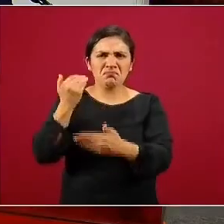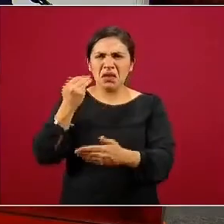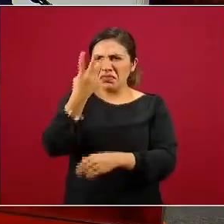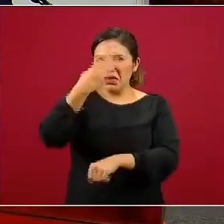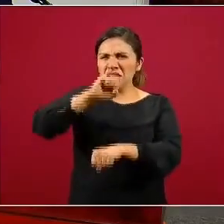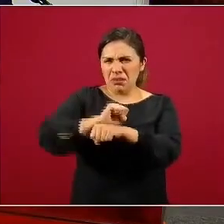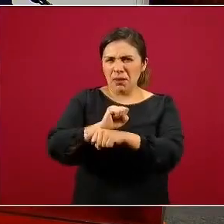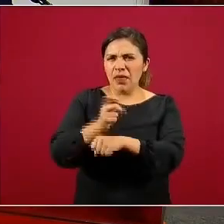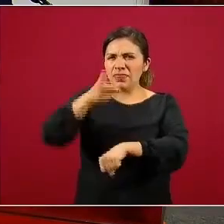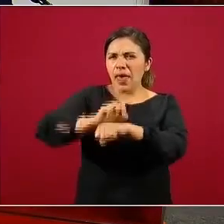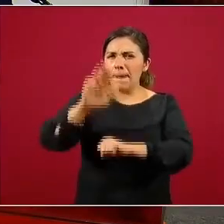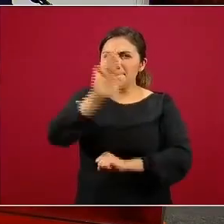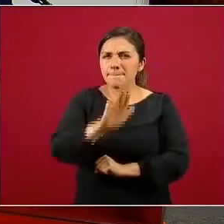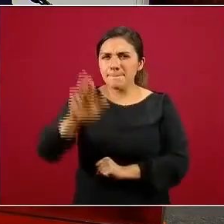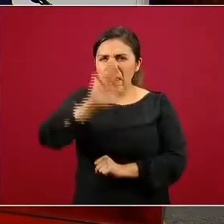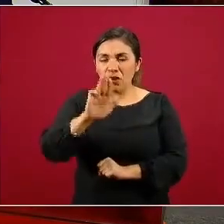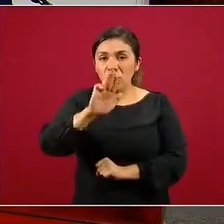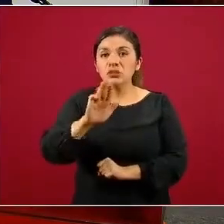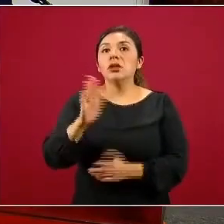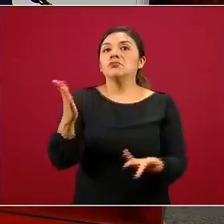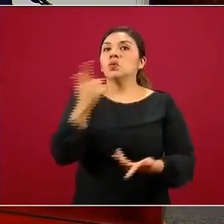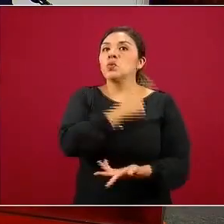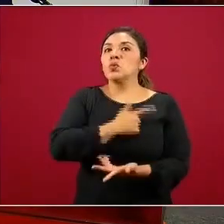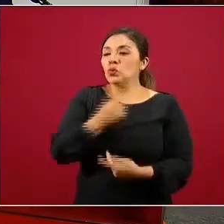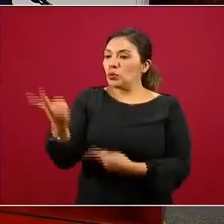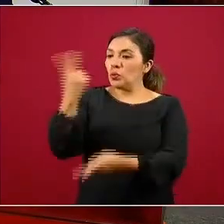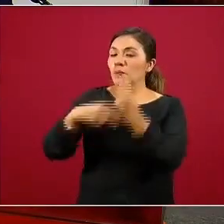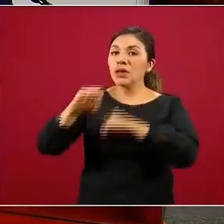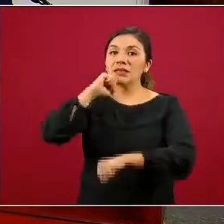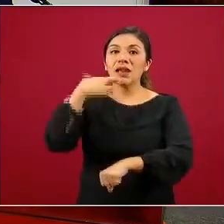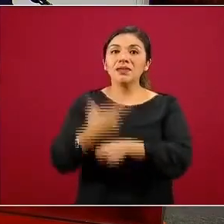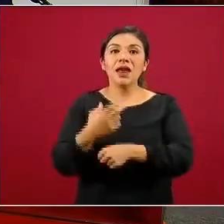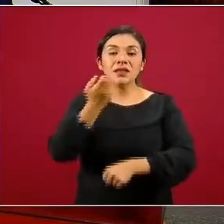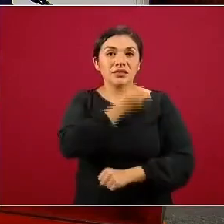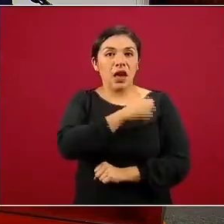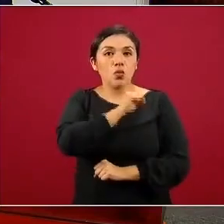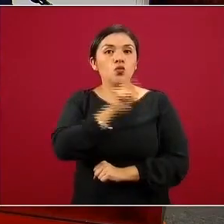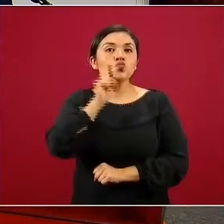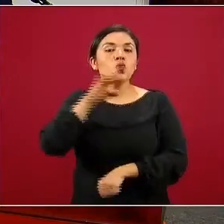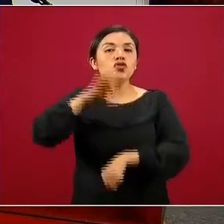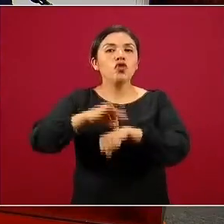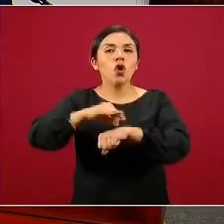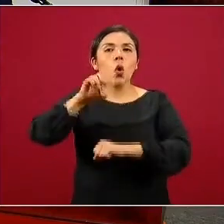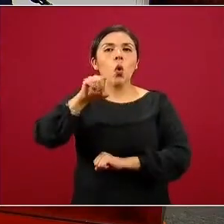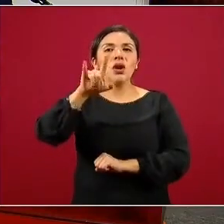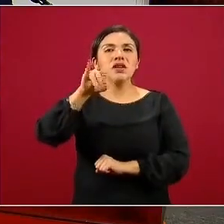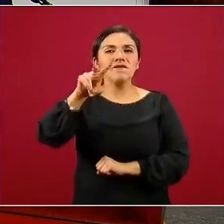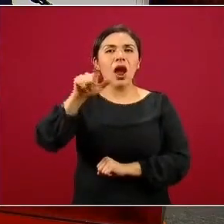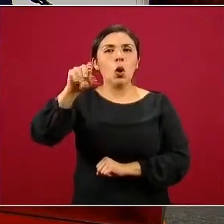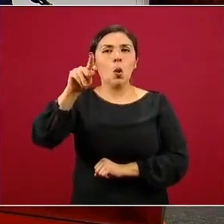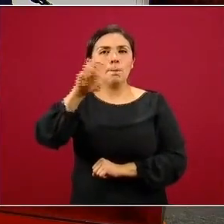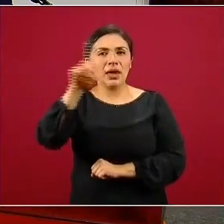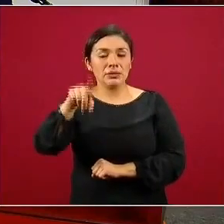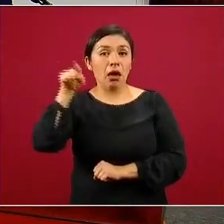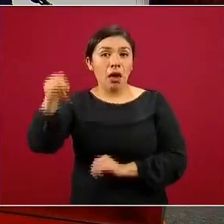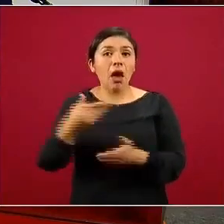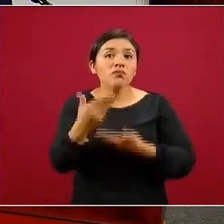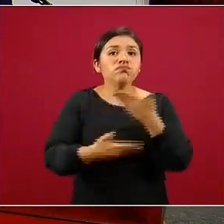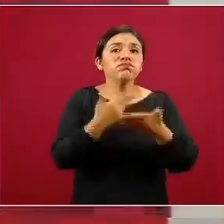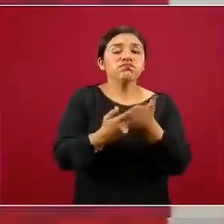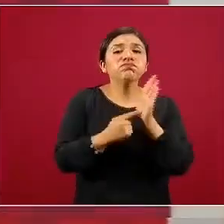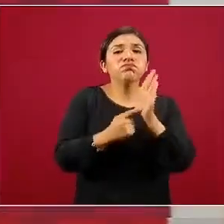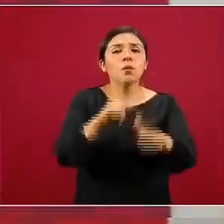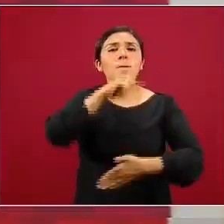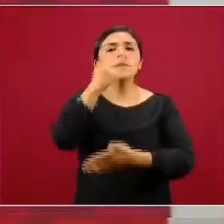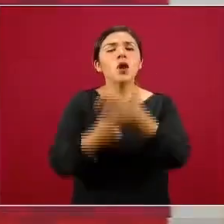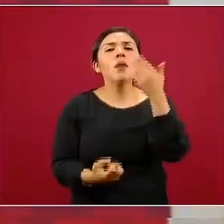hace 3, en miércoles, tuvimos el gusto de tener a la Secretaria de Salud de la Ciudad de México, la doctora Oliva López Arellano, quien presentó